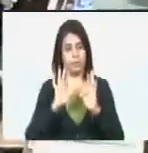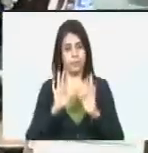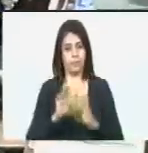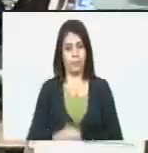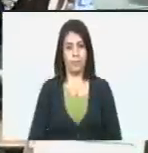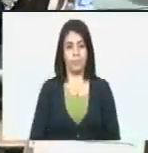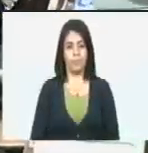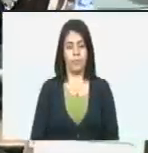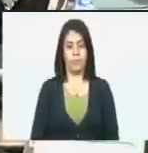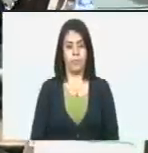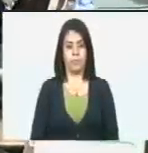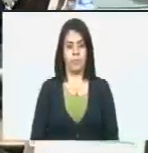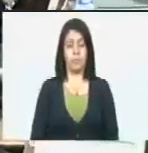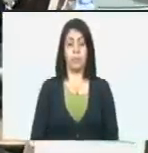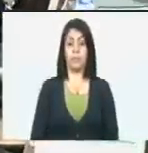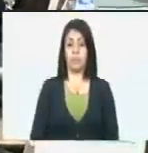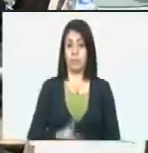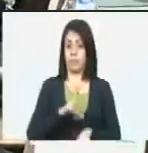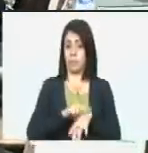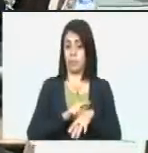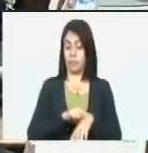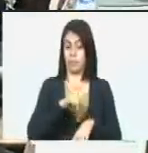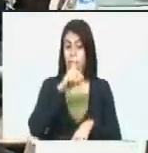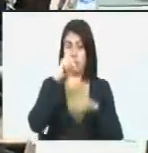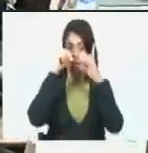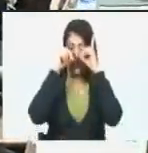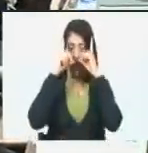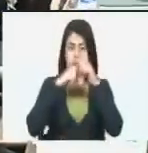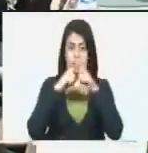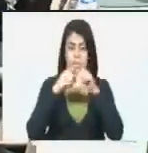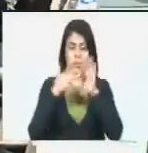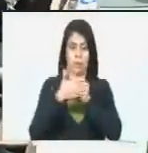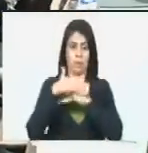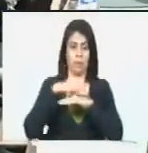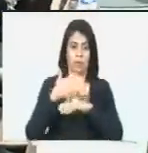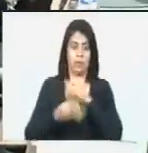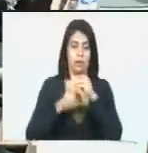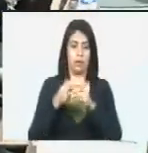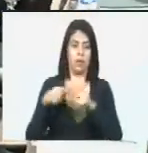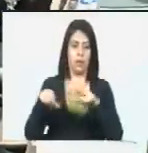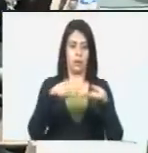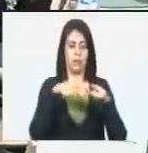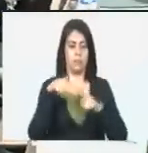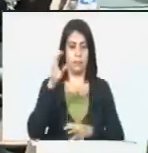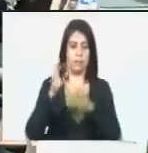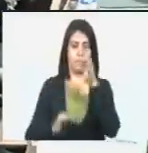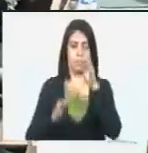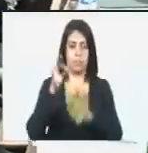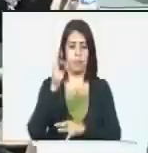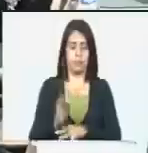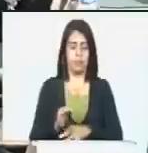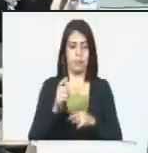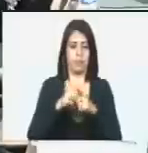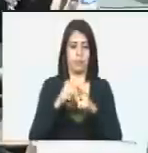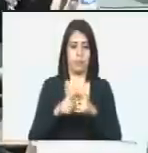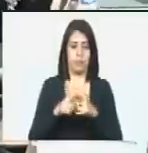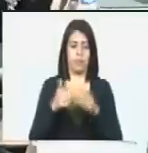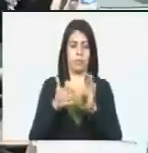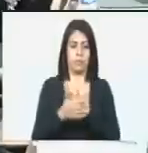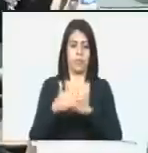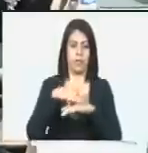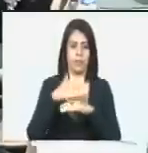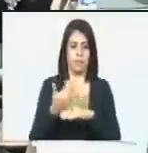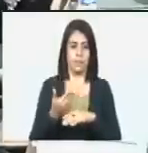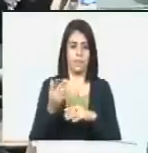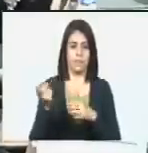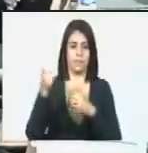La doctora Delcy Rodríguez dice ante la Corte Internacional de Justicia, en la segunda objeción o